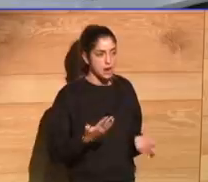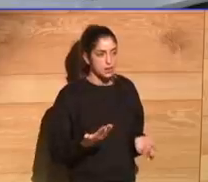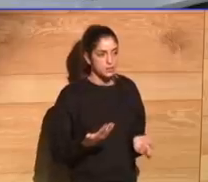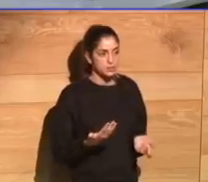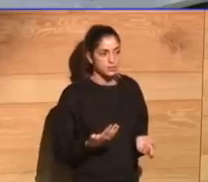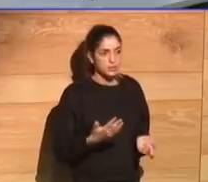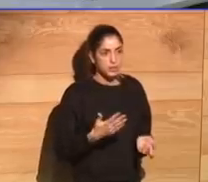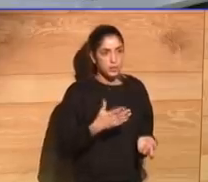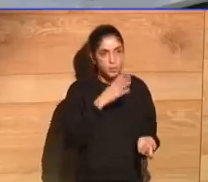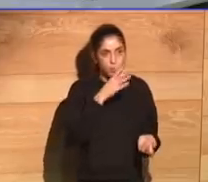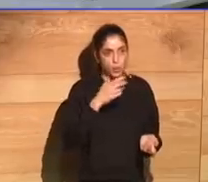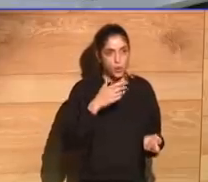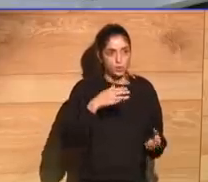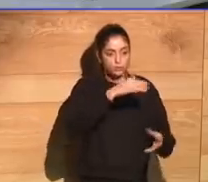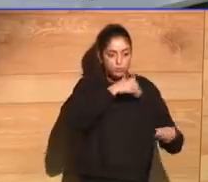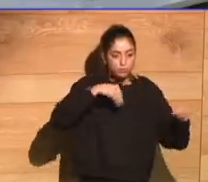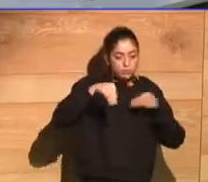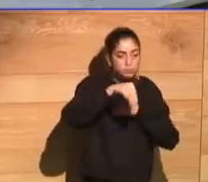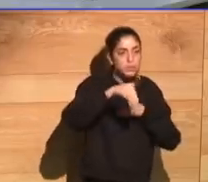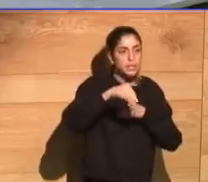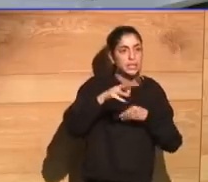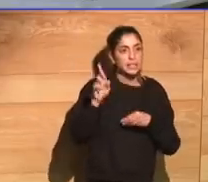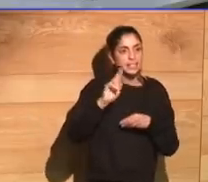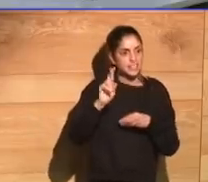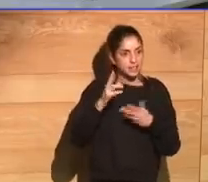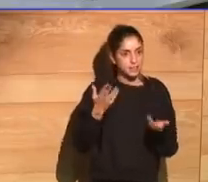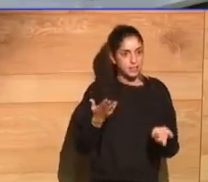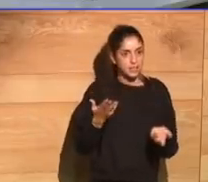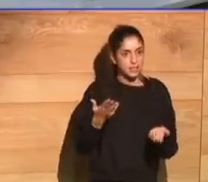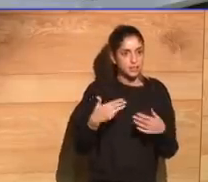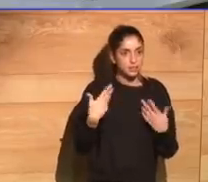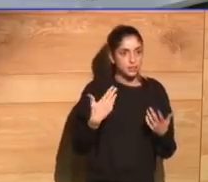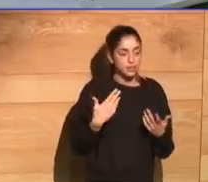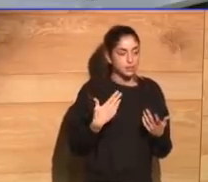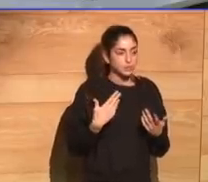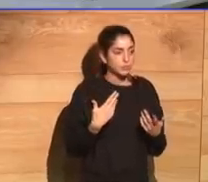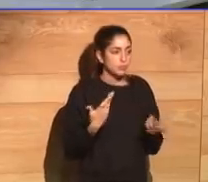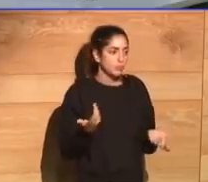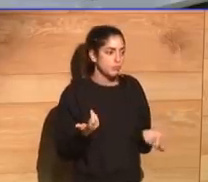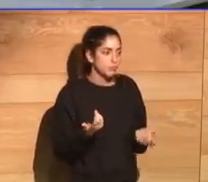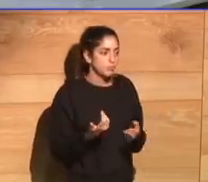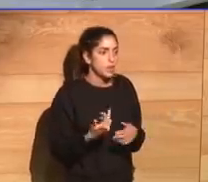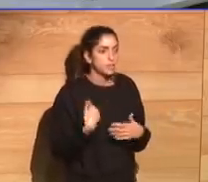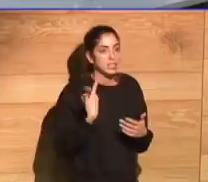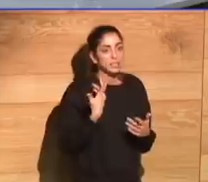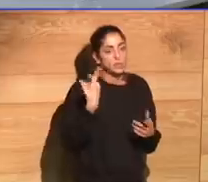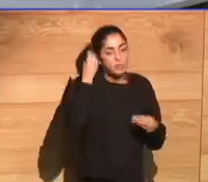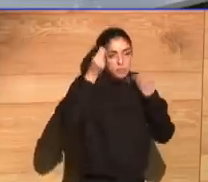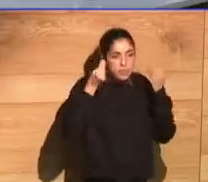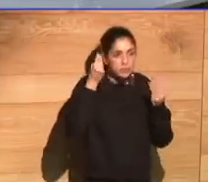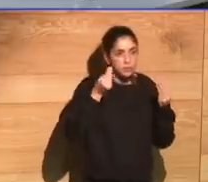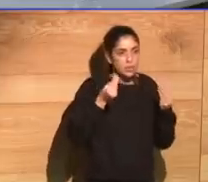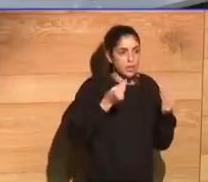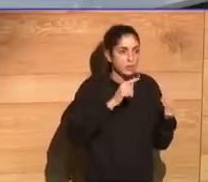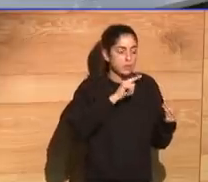Donner. Sí. Bueno, no sé si es humillante más para Lester. Es que no sé para quién es humillante. Bueno, no sé. Lester lo tuvo que pasar mal. Entre las cosas, Gene Hackman, por